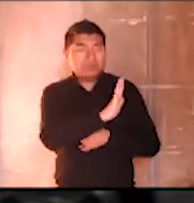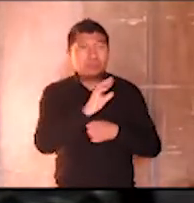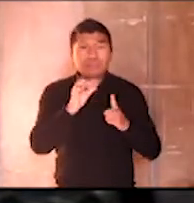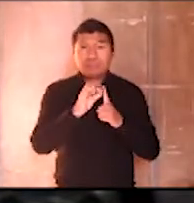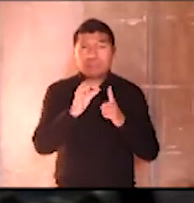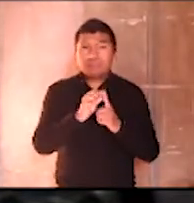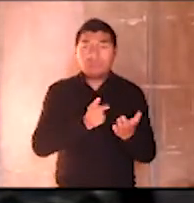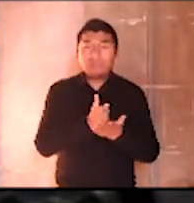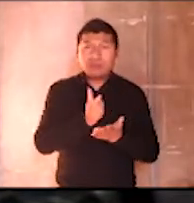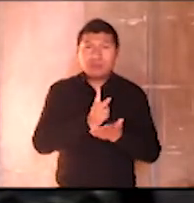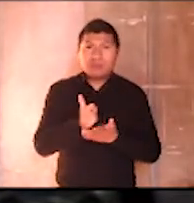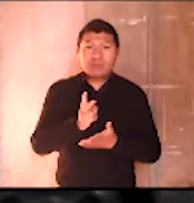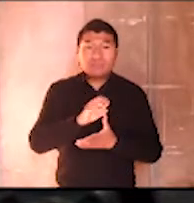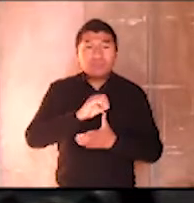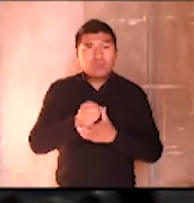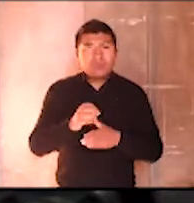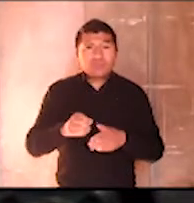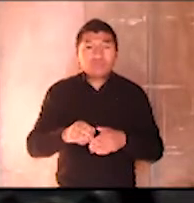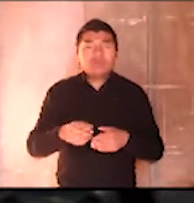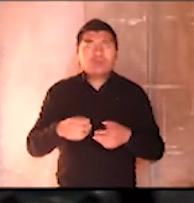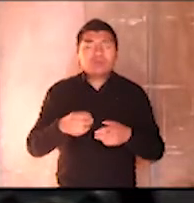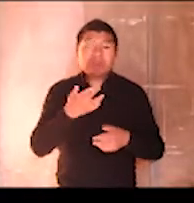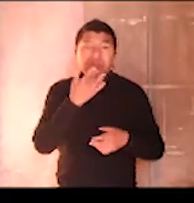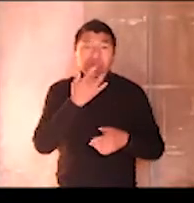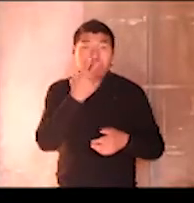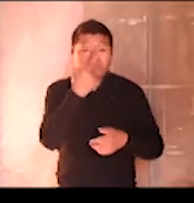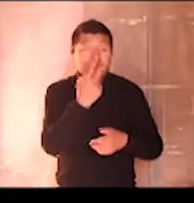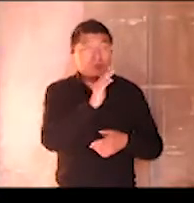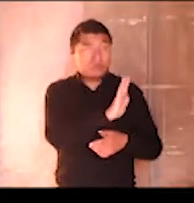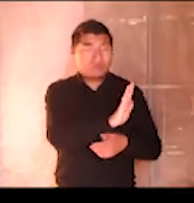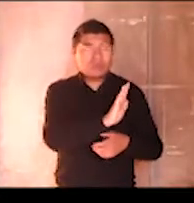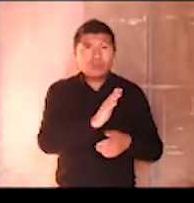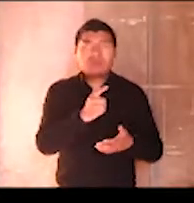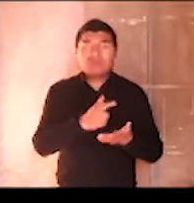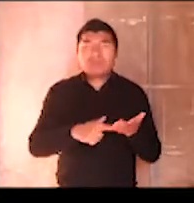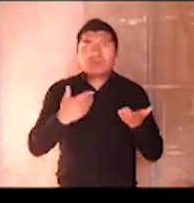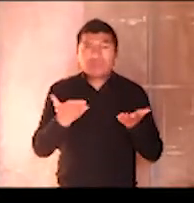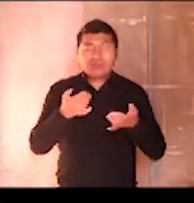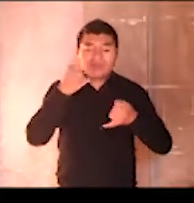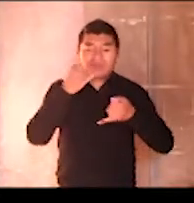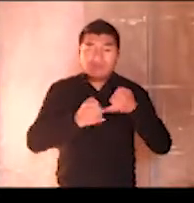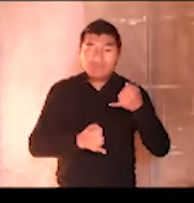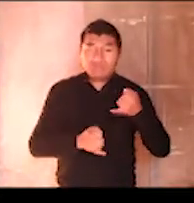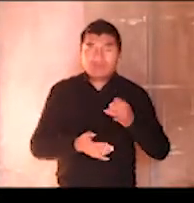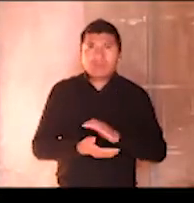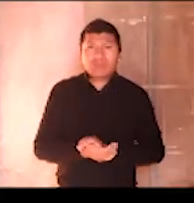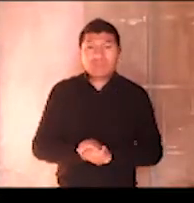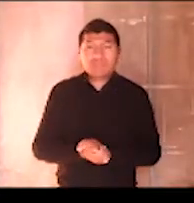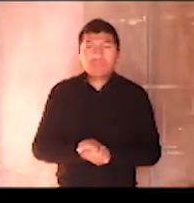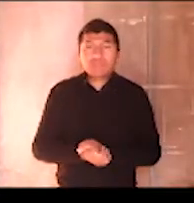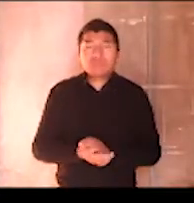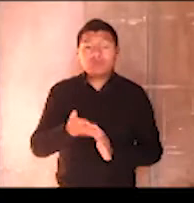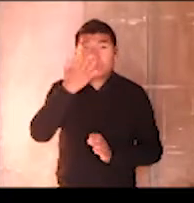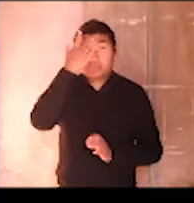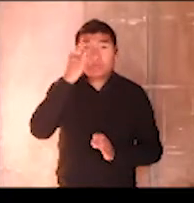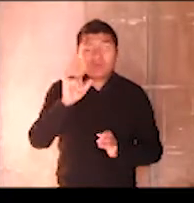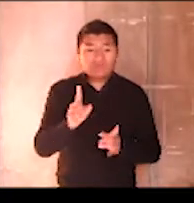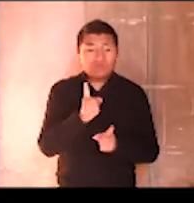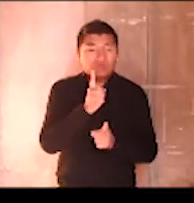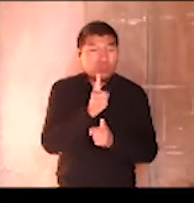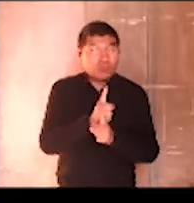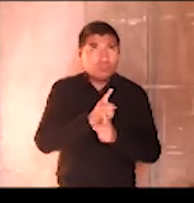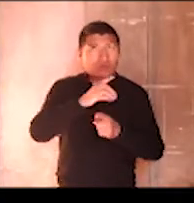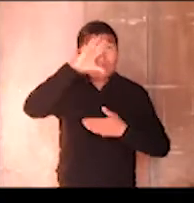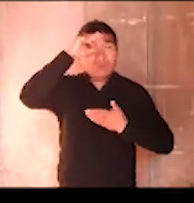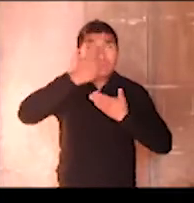son verdaderas y comprobemos lo que pasará al final. Porque si el justo es hijo